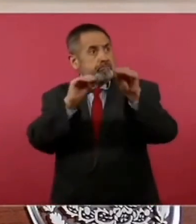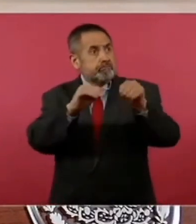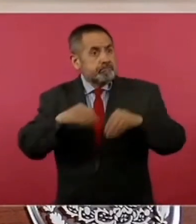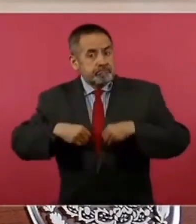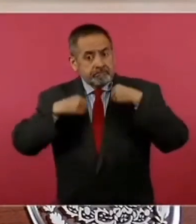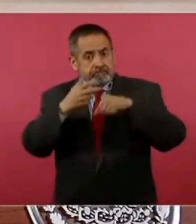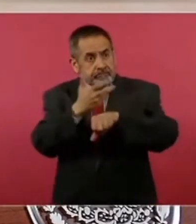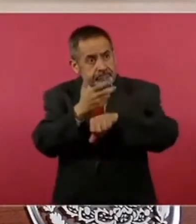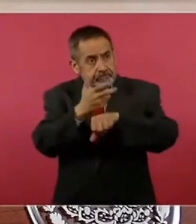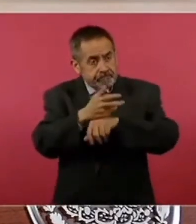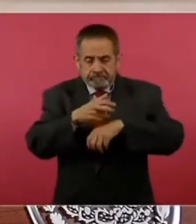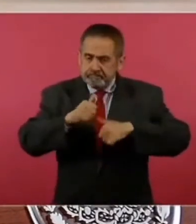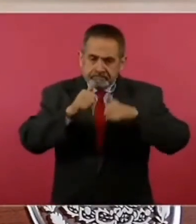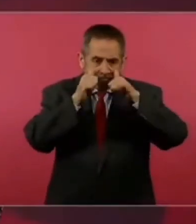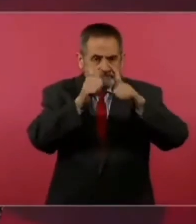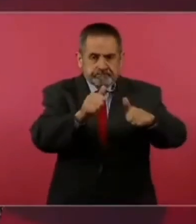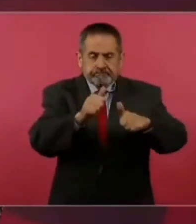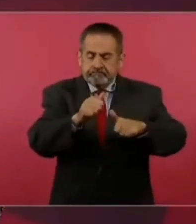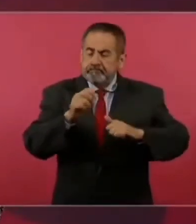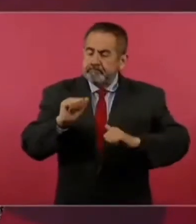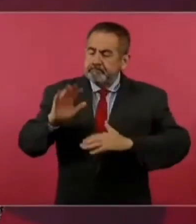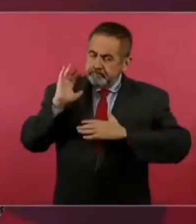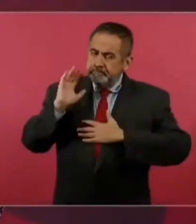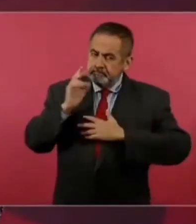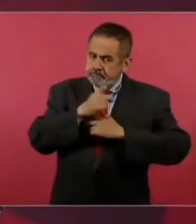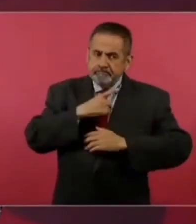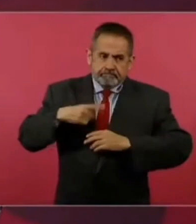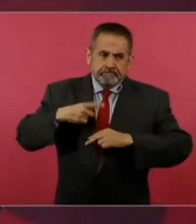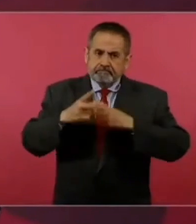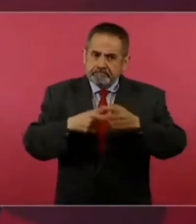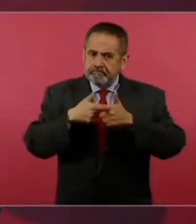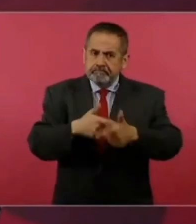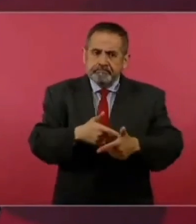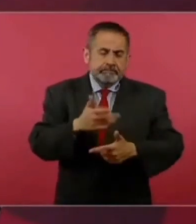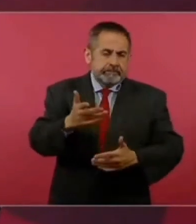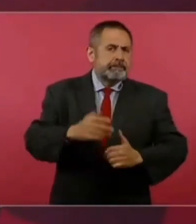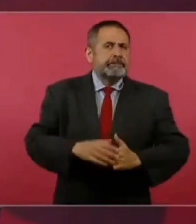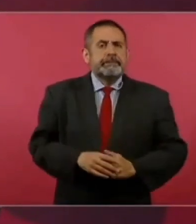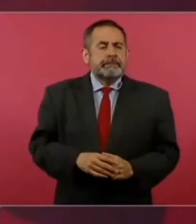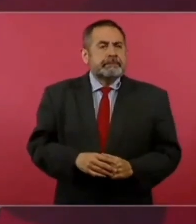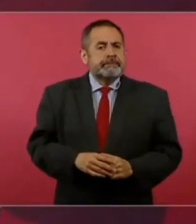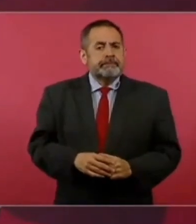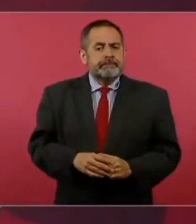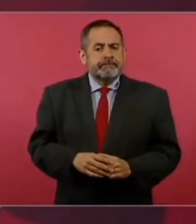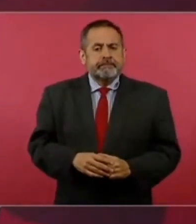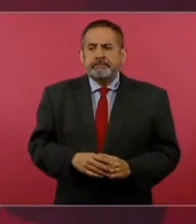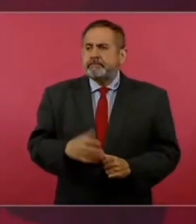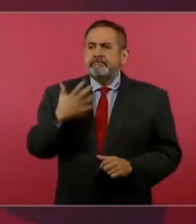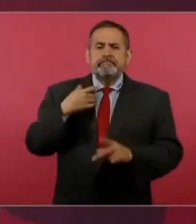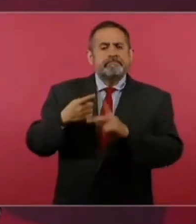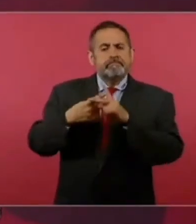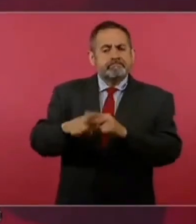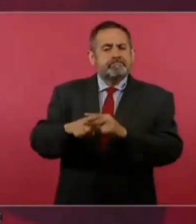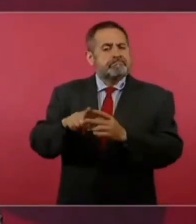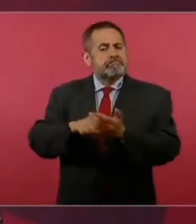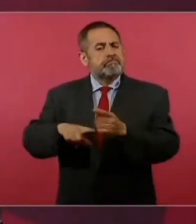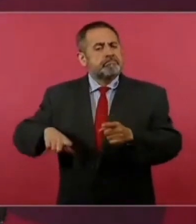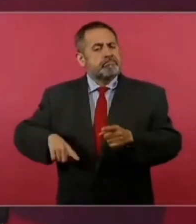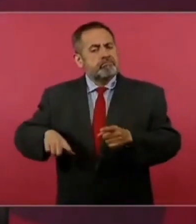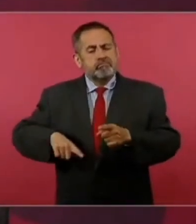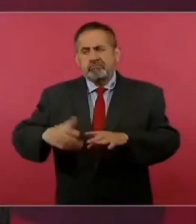es un compromiso con ellos desde el inicio del gobierno desde